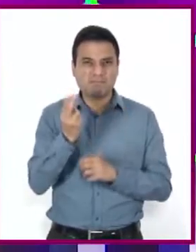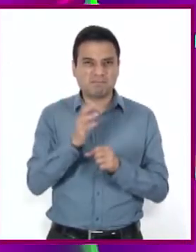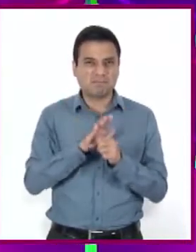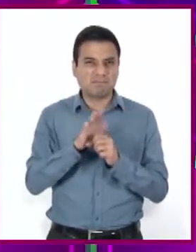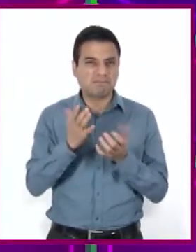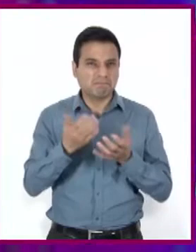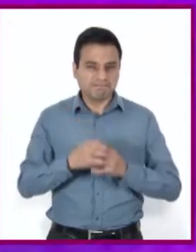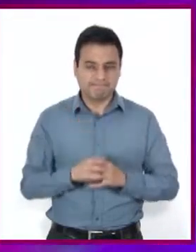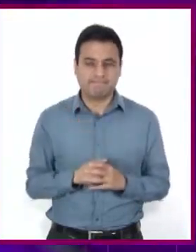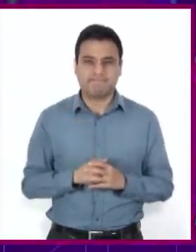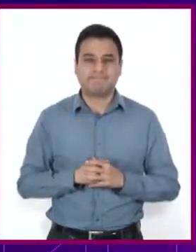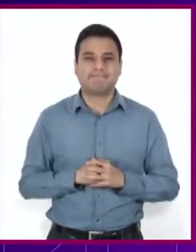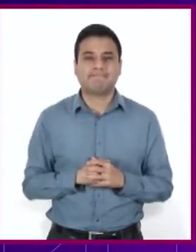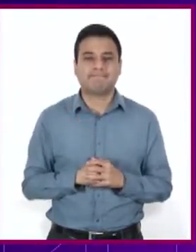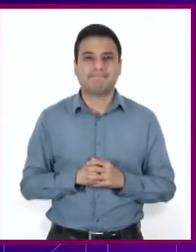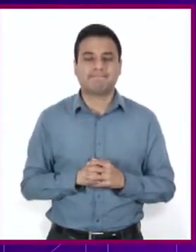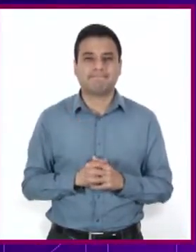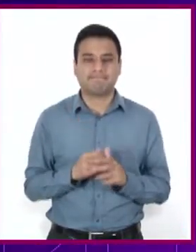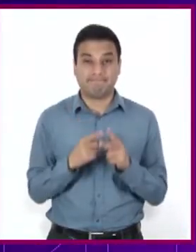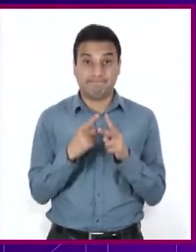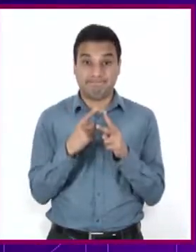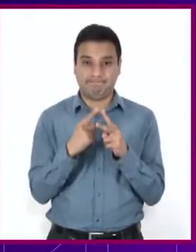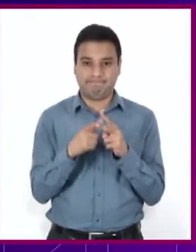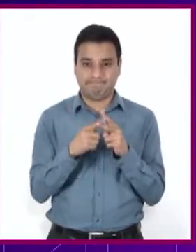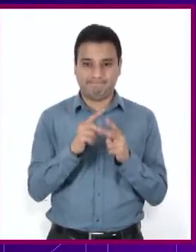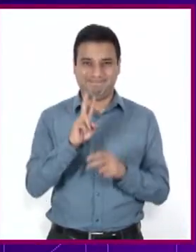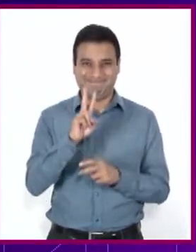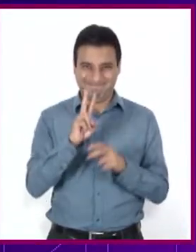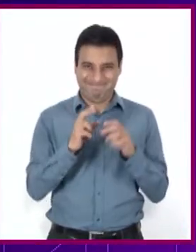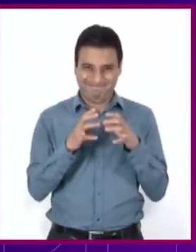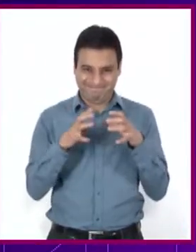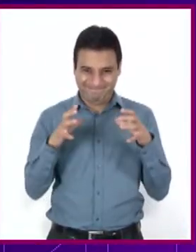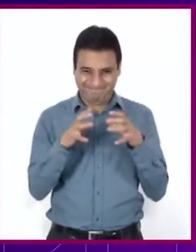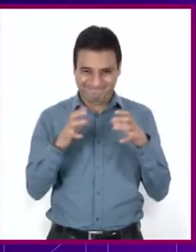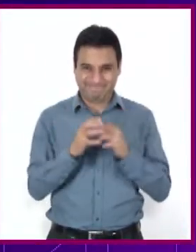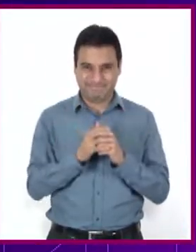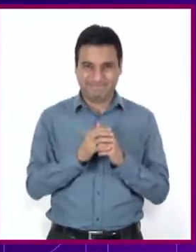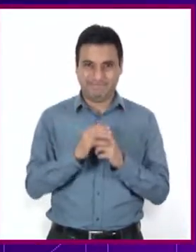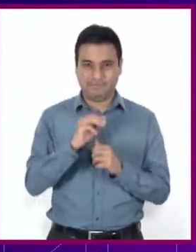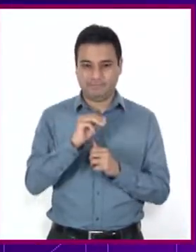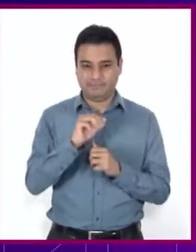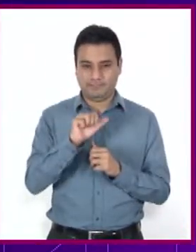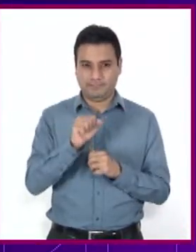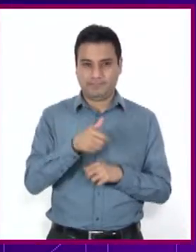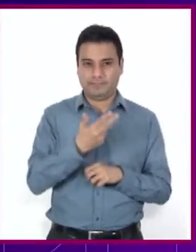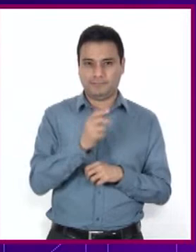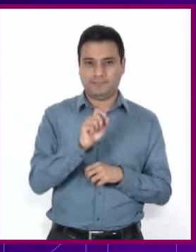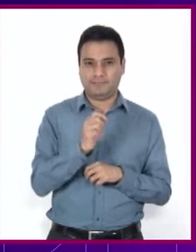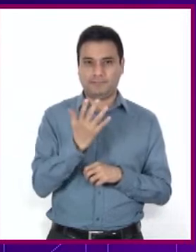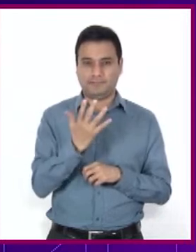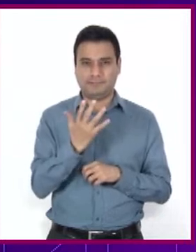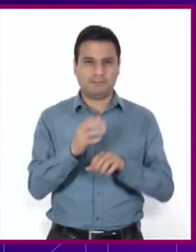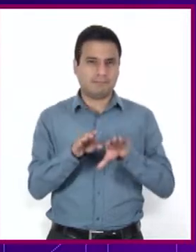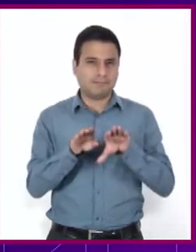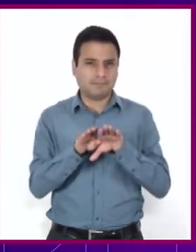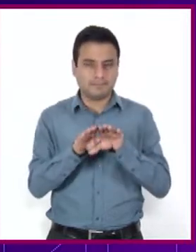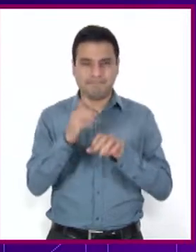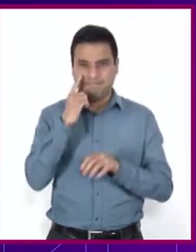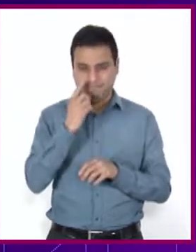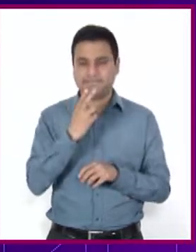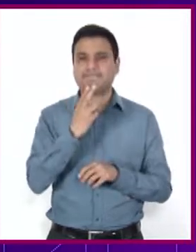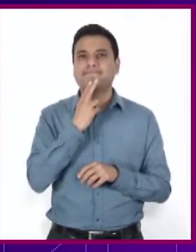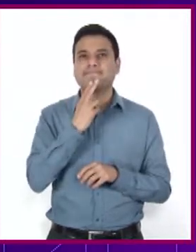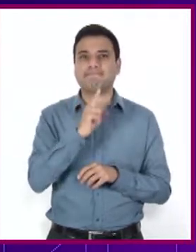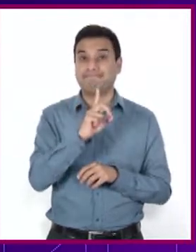cálculo? Para calcular el volumen que hay en una masa de 13.5 gramos, haremos uso del valor de la densidad